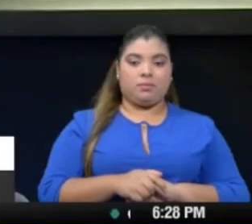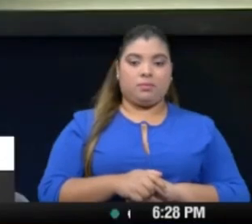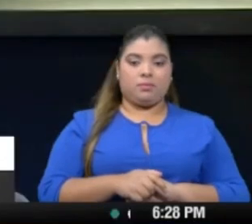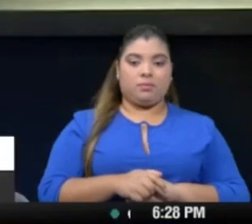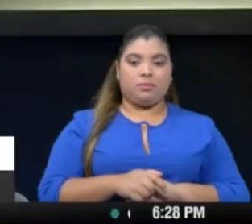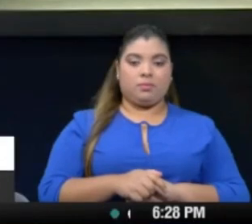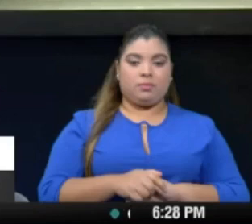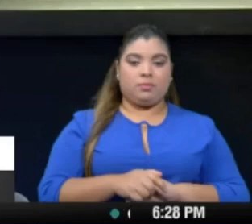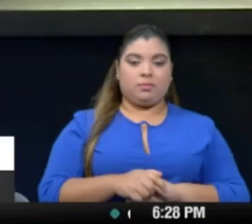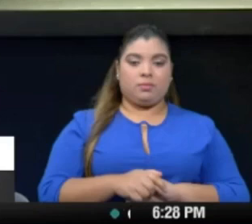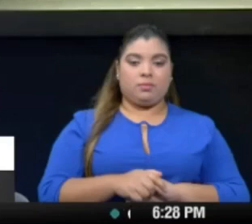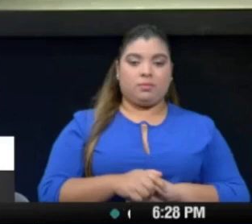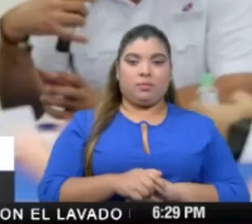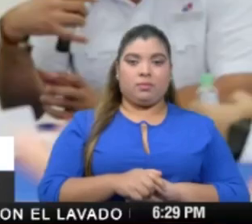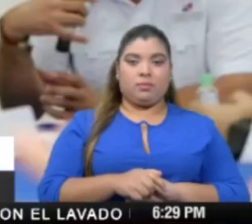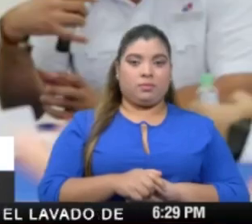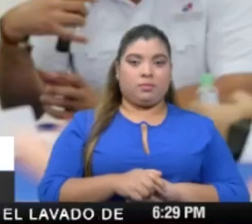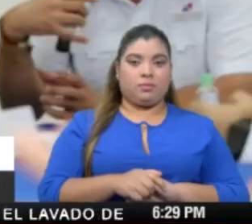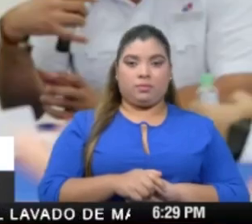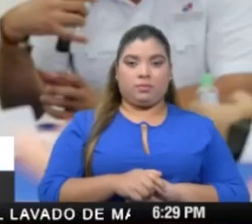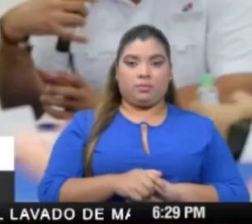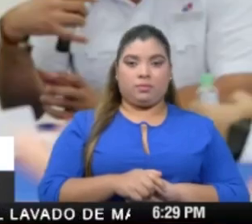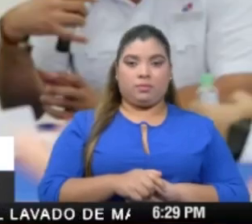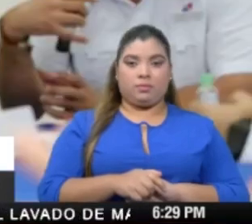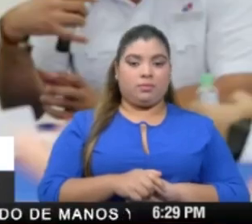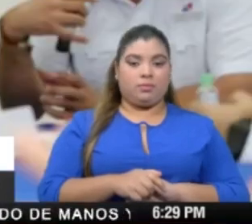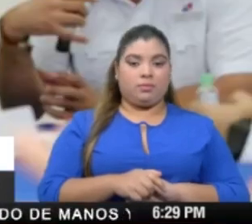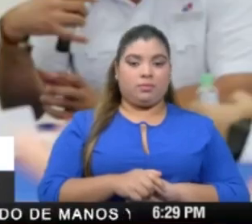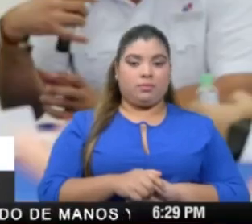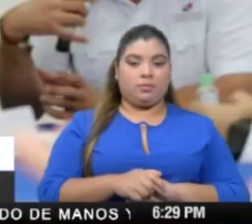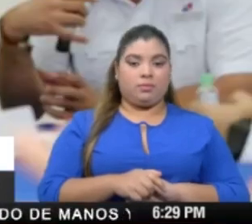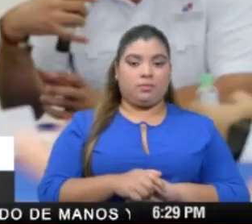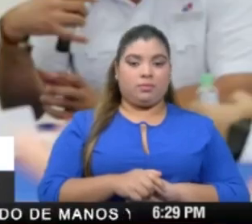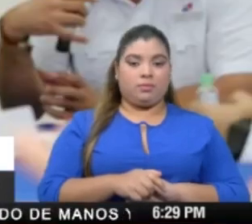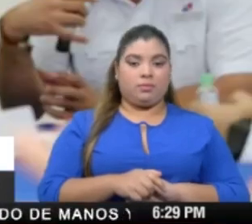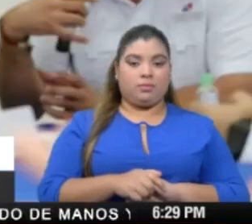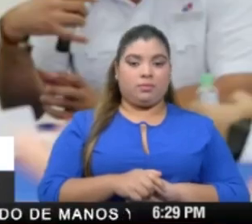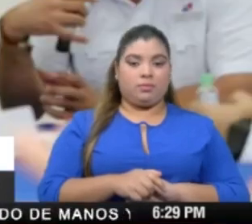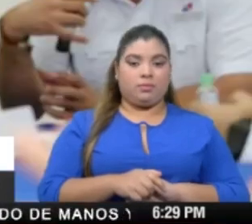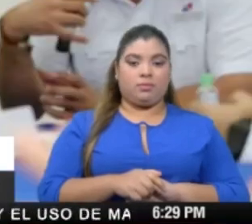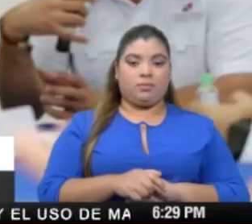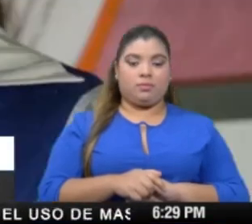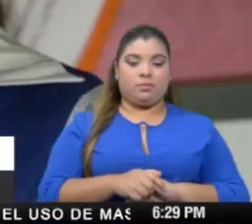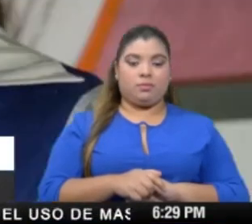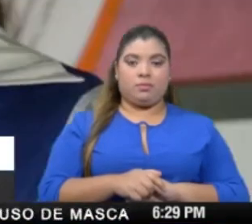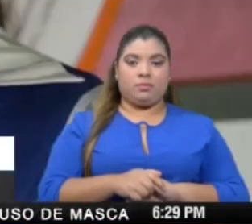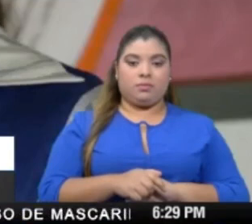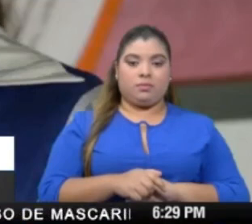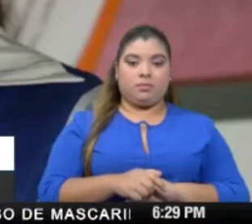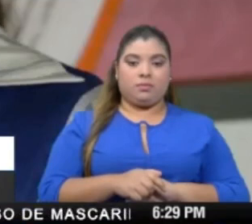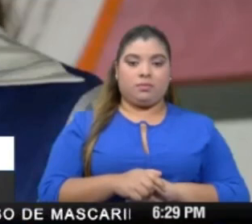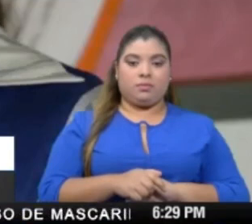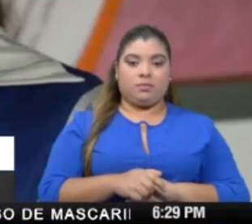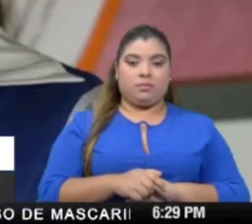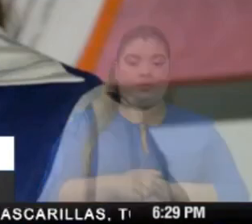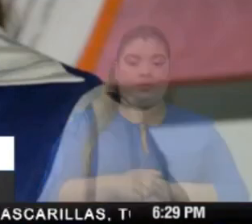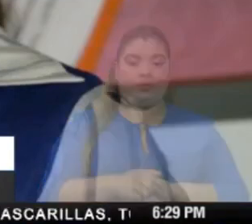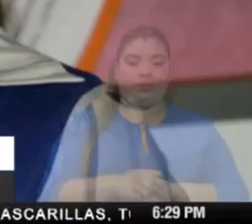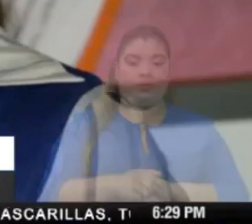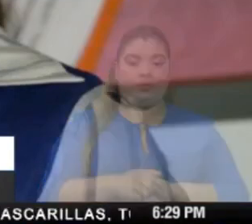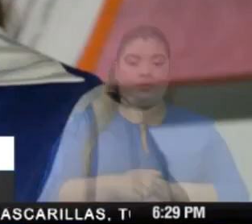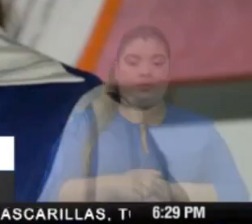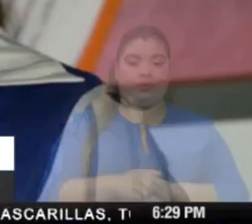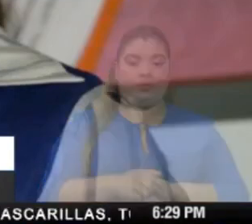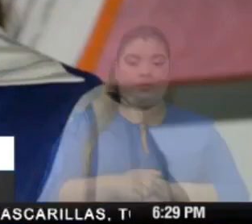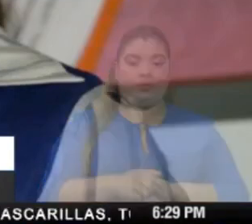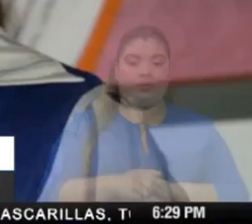provincia de Los Santos, donde se procedió con el nombramiento de 20 promotores de salud, a quienes el mandatario envió